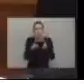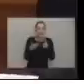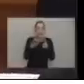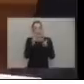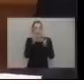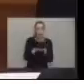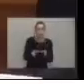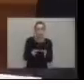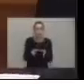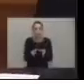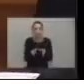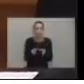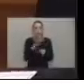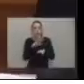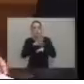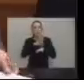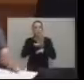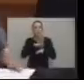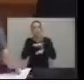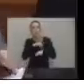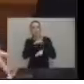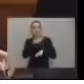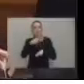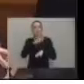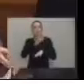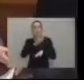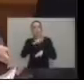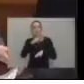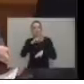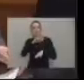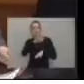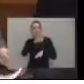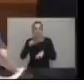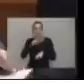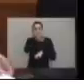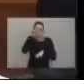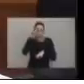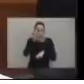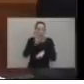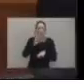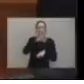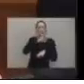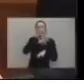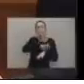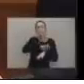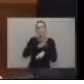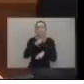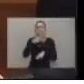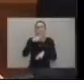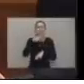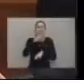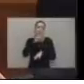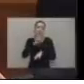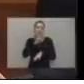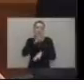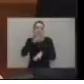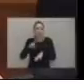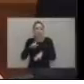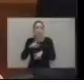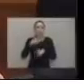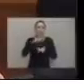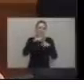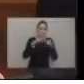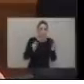el doctor Jekyll en Madrid y Mr. High o Miss High, en este caso, en Asturias, según convenga. Será,